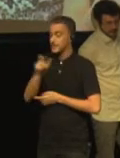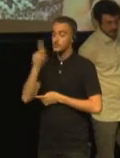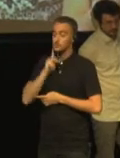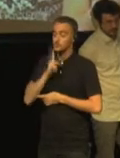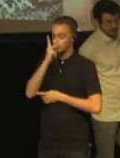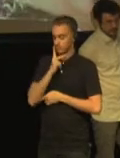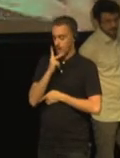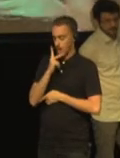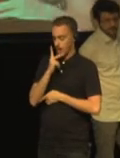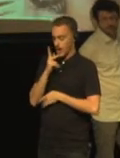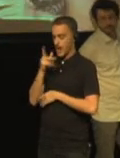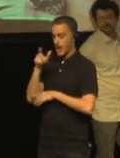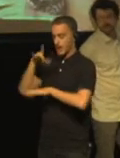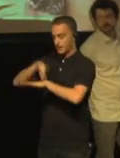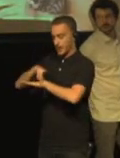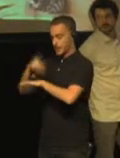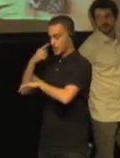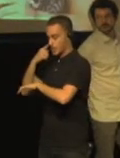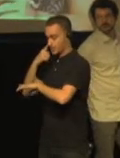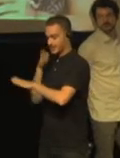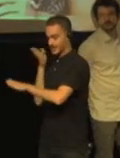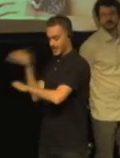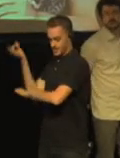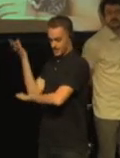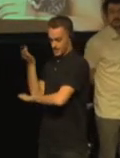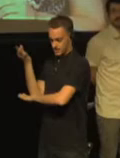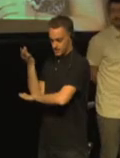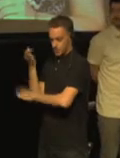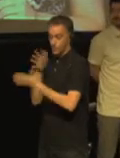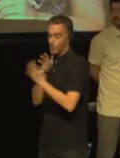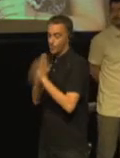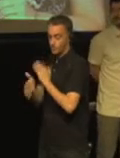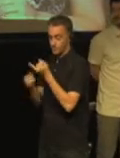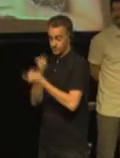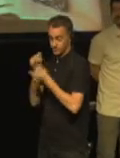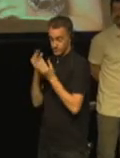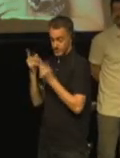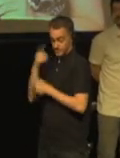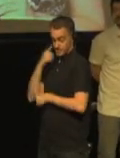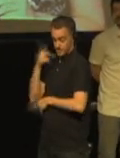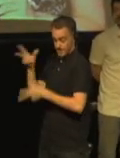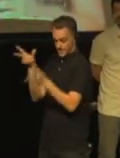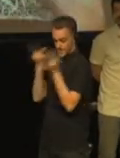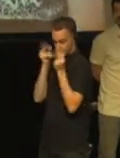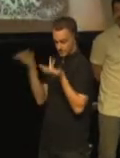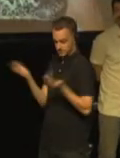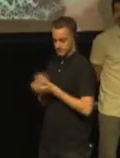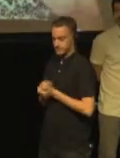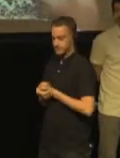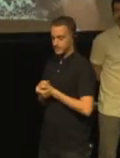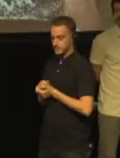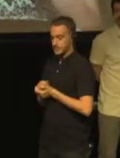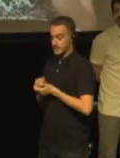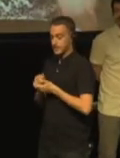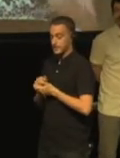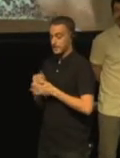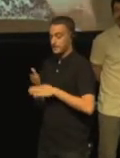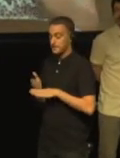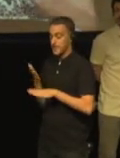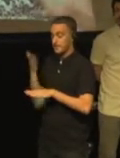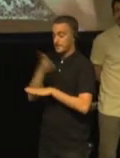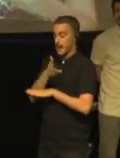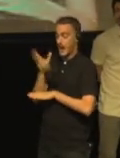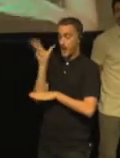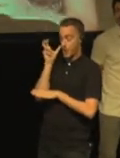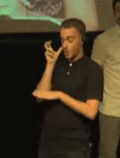oftalmólogo por sus problemas de pérdida de vista. Pero bueno, van a un audiólogo para sus problemas de oído.